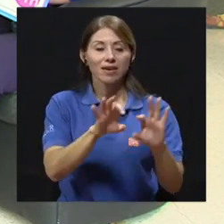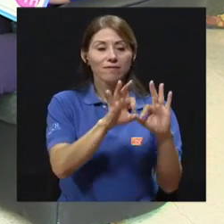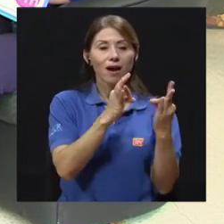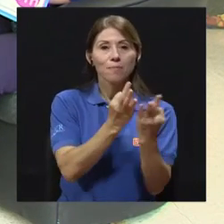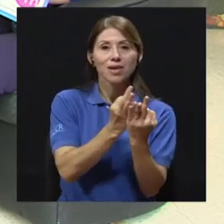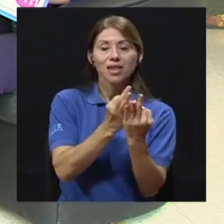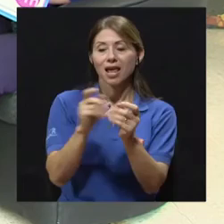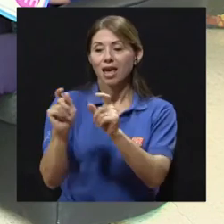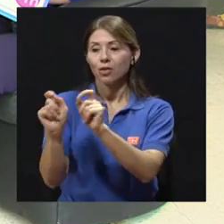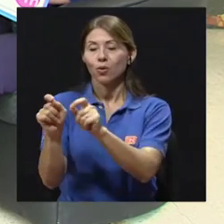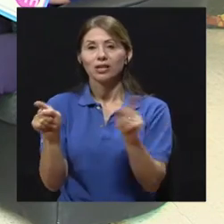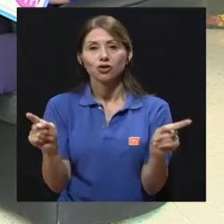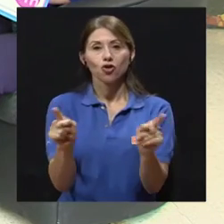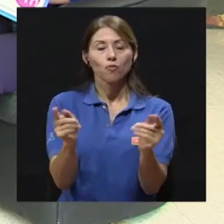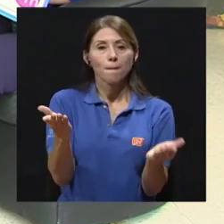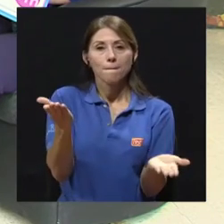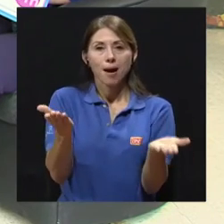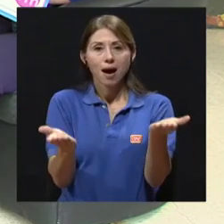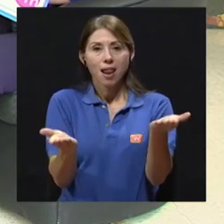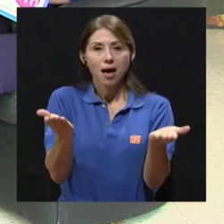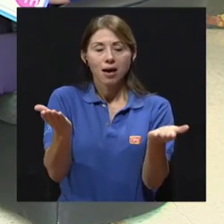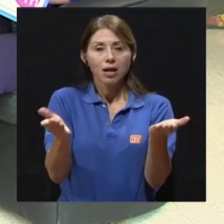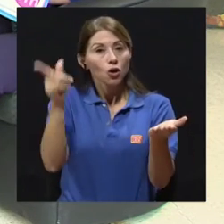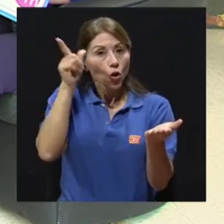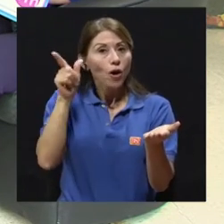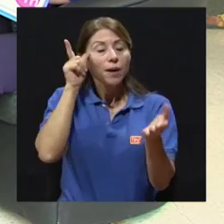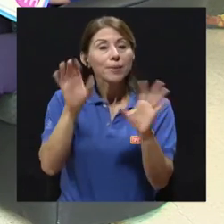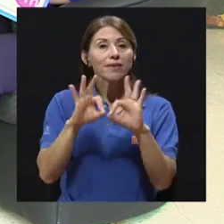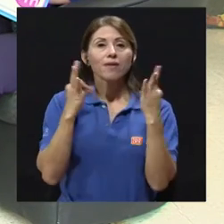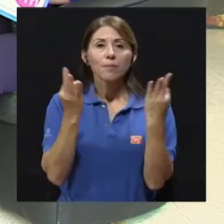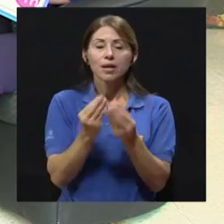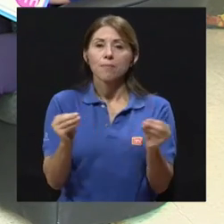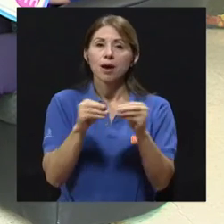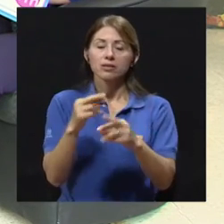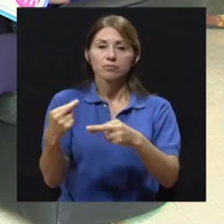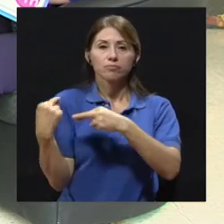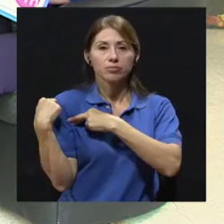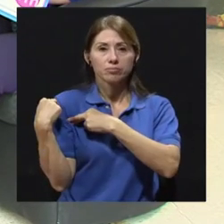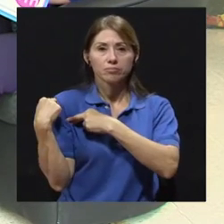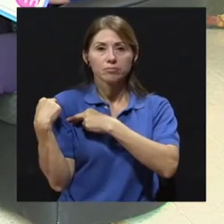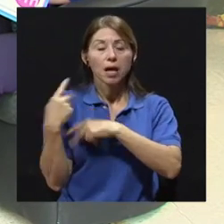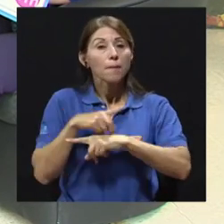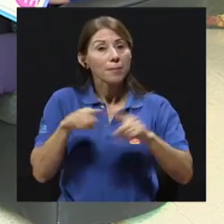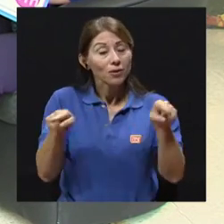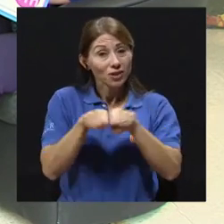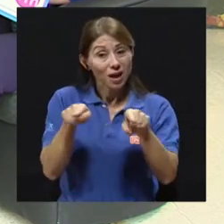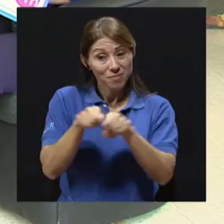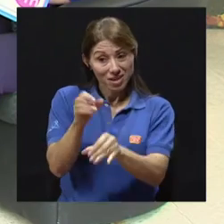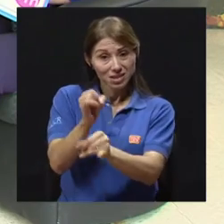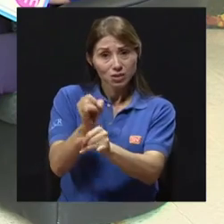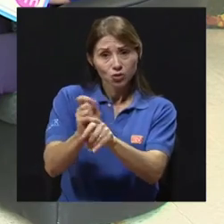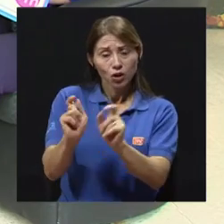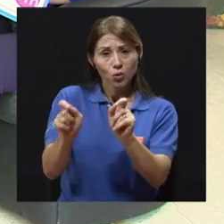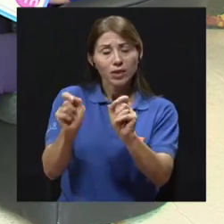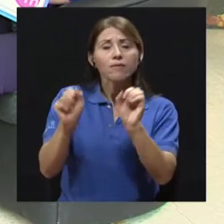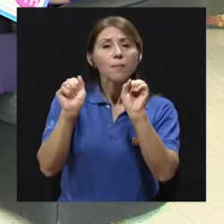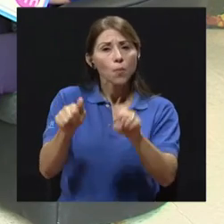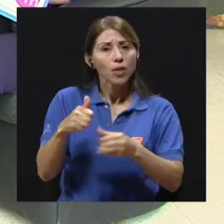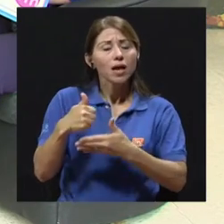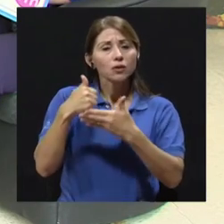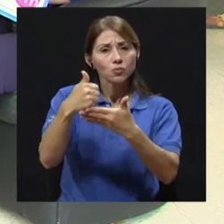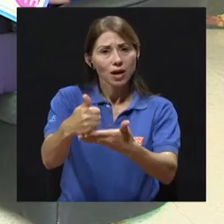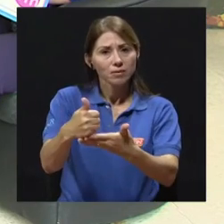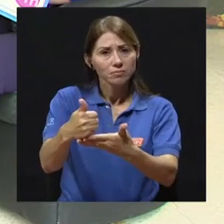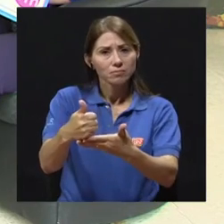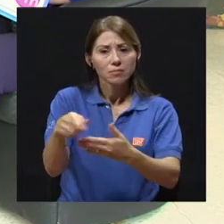instituciones. Obviamente la familia es la que tiene la mayor responsabilidad. Sin embargo, también la institución puede ayudar desde su punto de vista